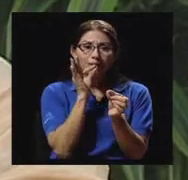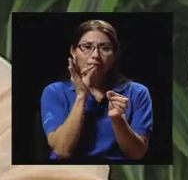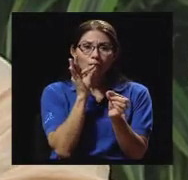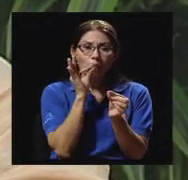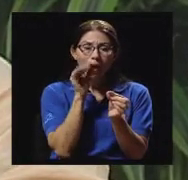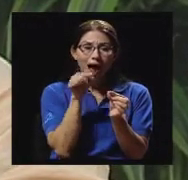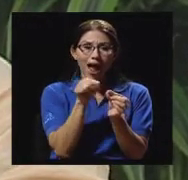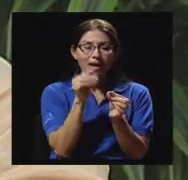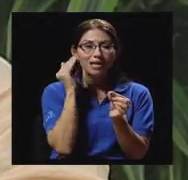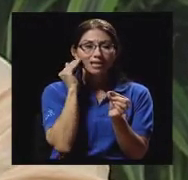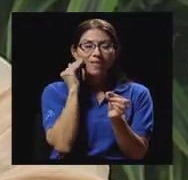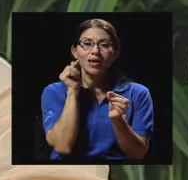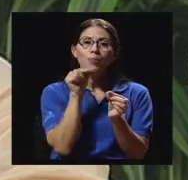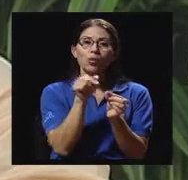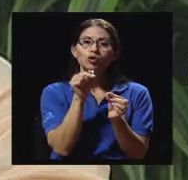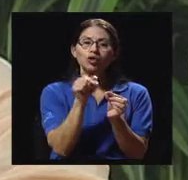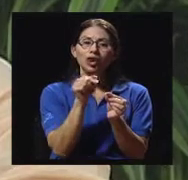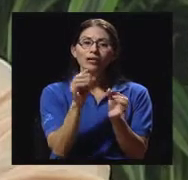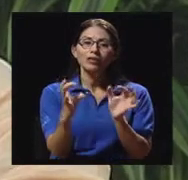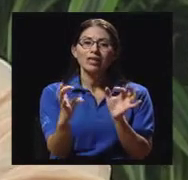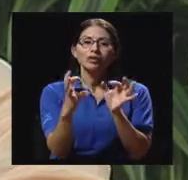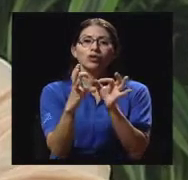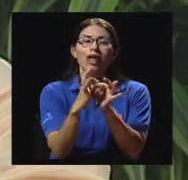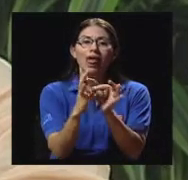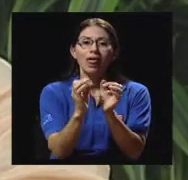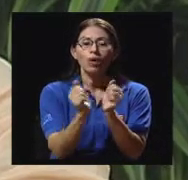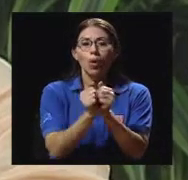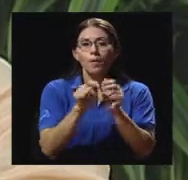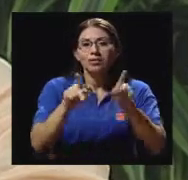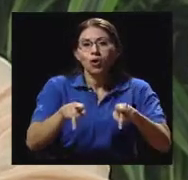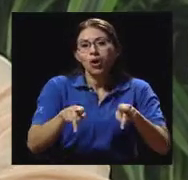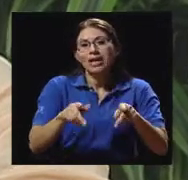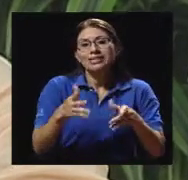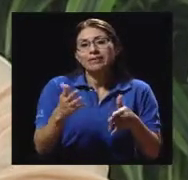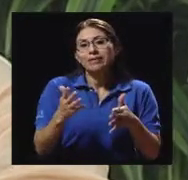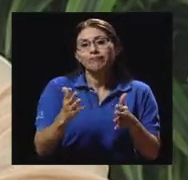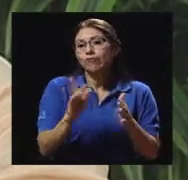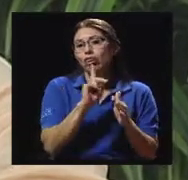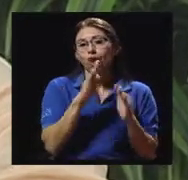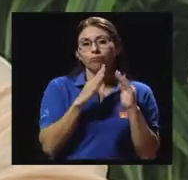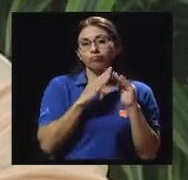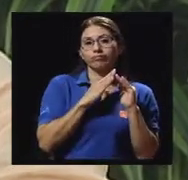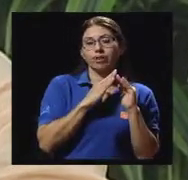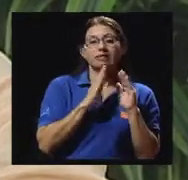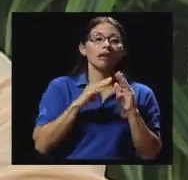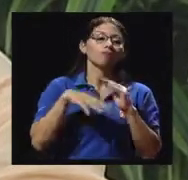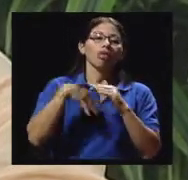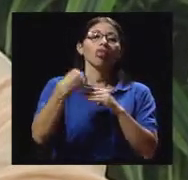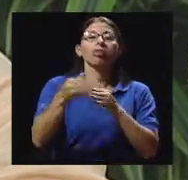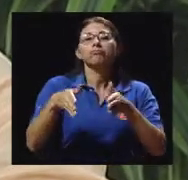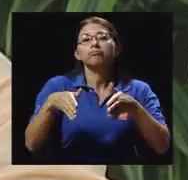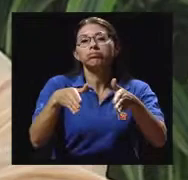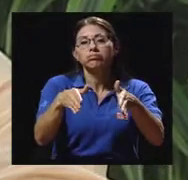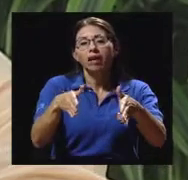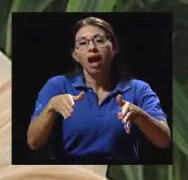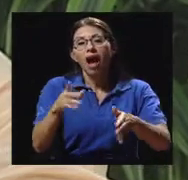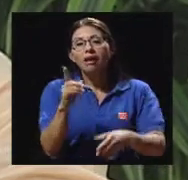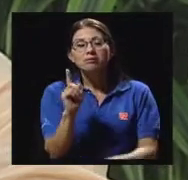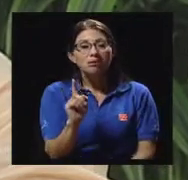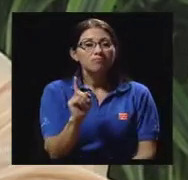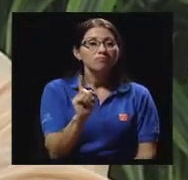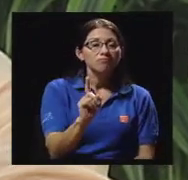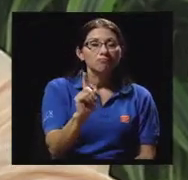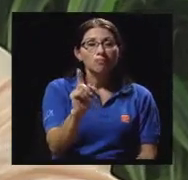mucho a personas en proceso de callejización, que están en calle, en muchachos en